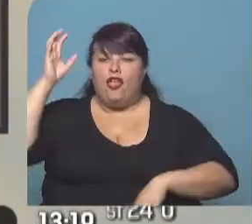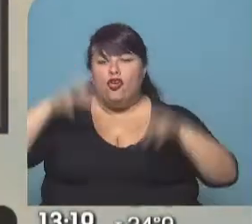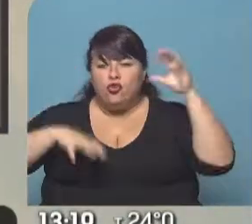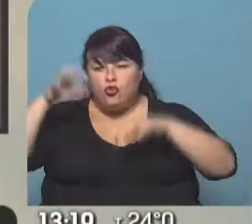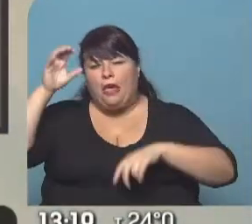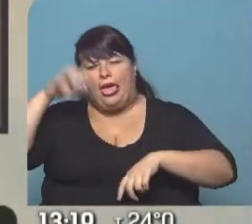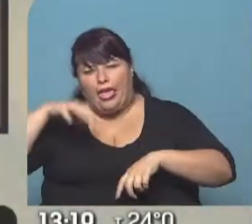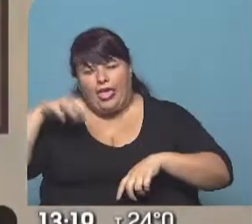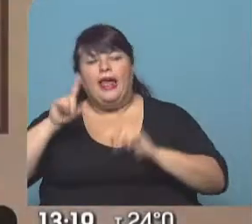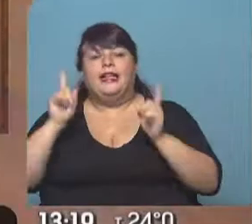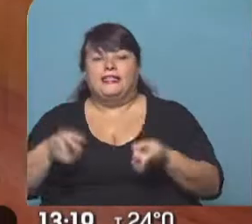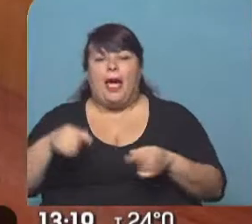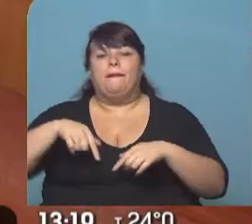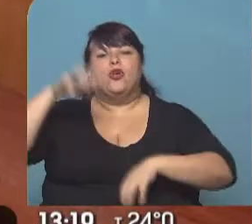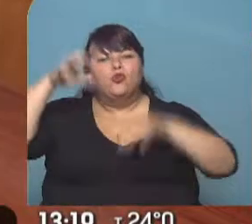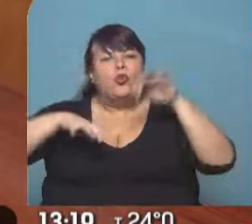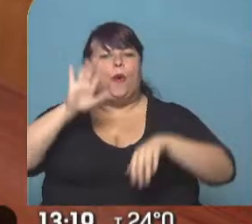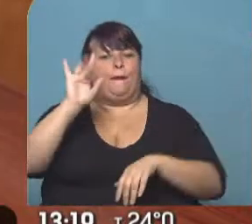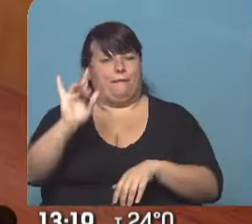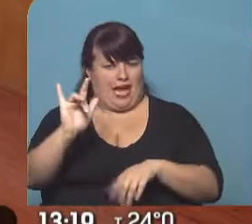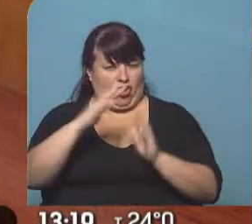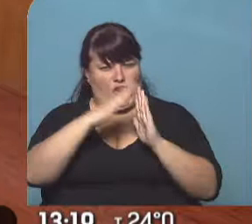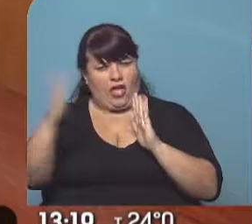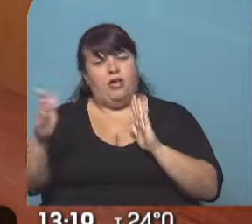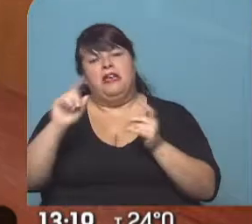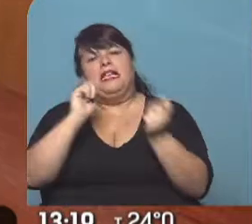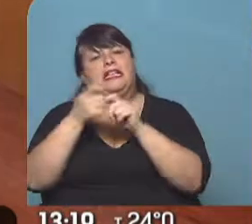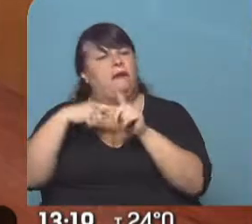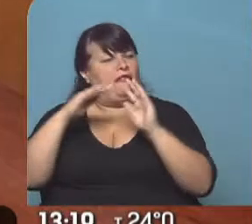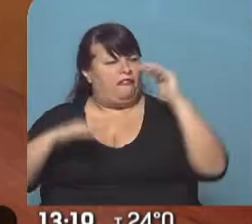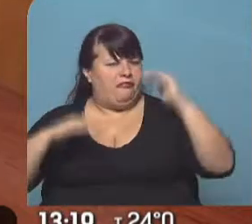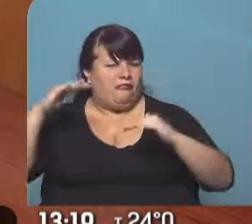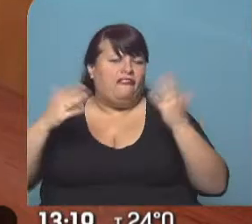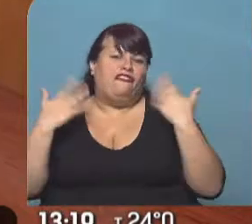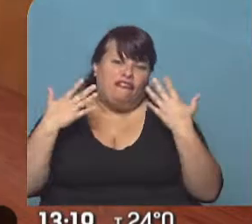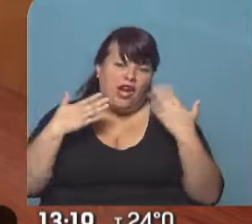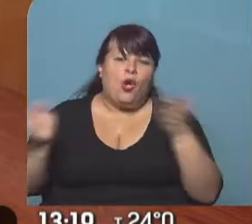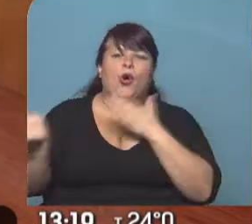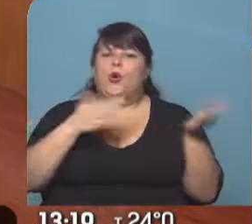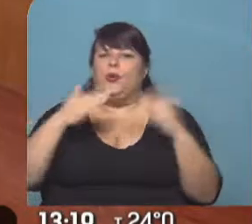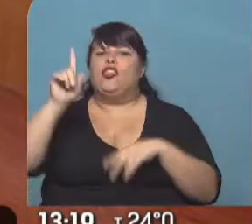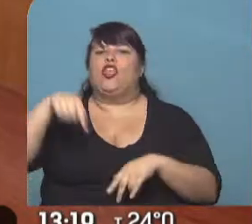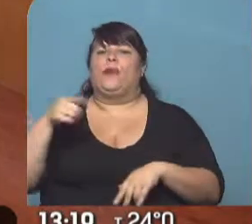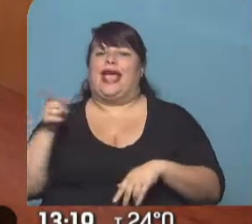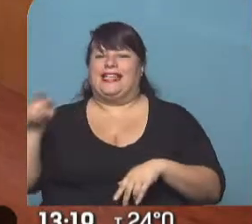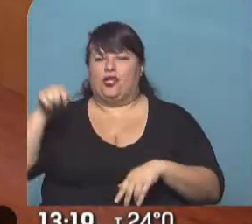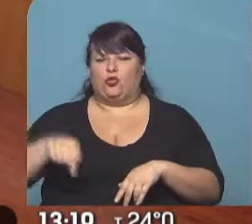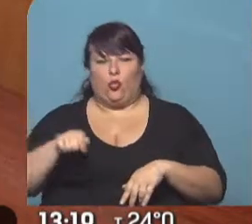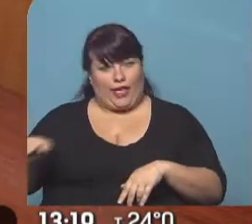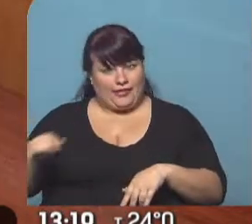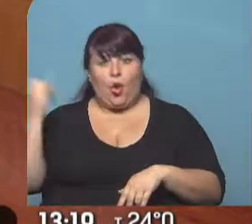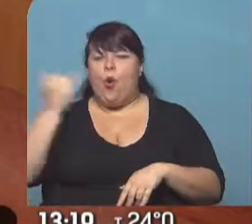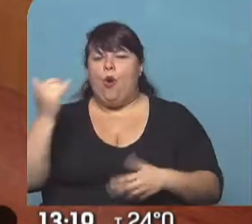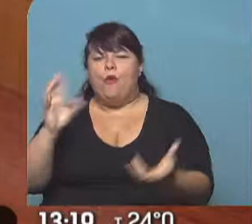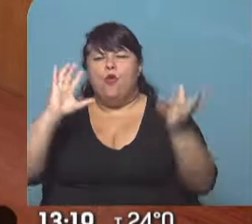lluvias y lloviznas. También se va a extender las lluvias para el miércoles, con poco cambio las temperaturas, tiempo bastante fresco y vientos del sector este-sudeste. El jueves,